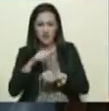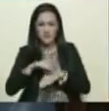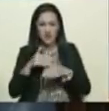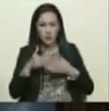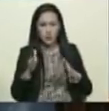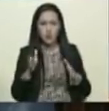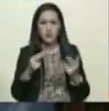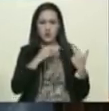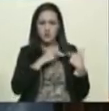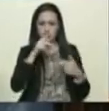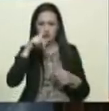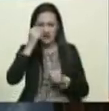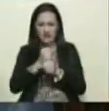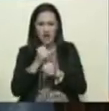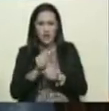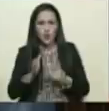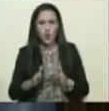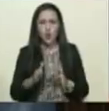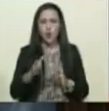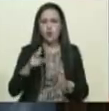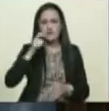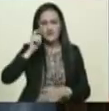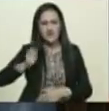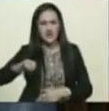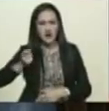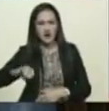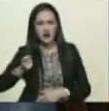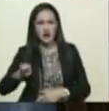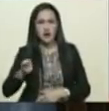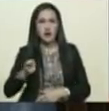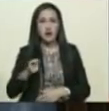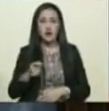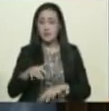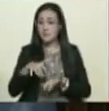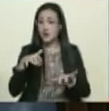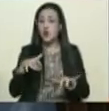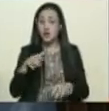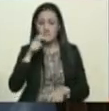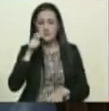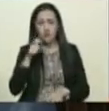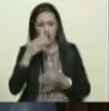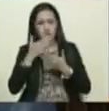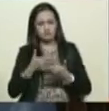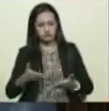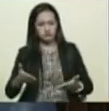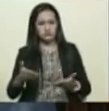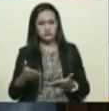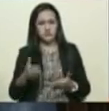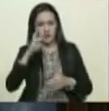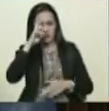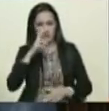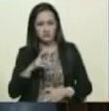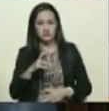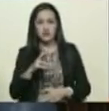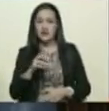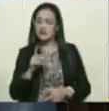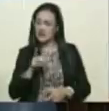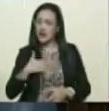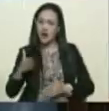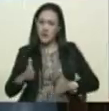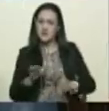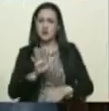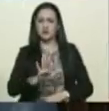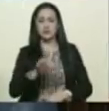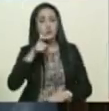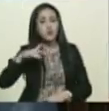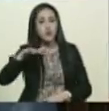sus trabajadores sus fiscales que son la gran mayoría gente honesta desea que sigamos en ese camino y el pueblo de mejora